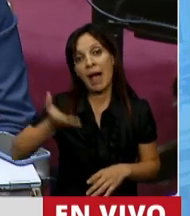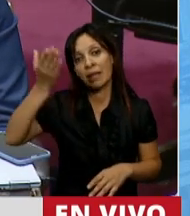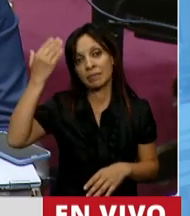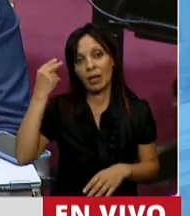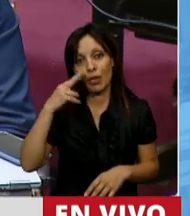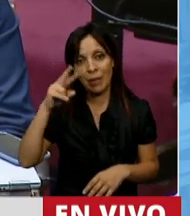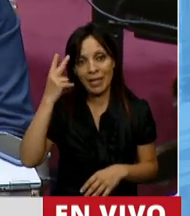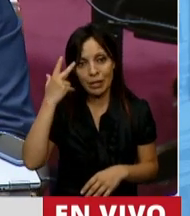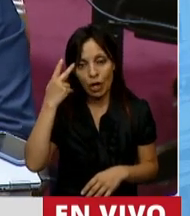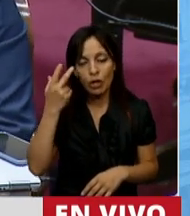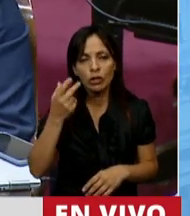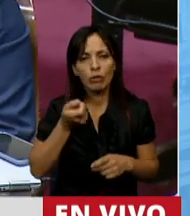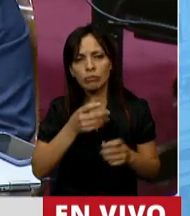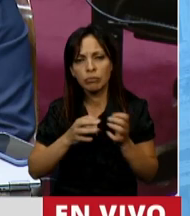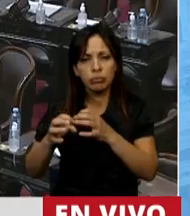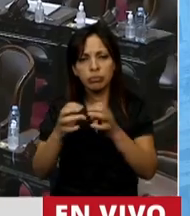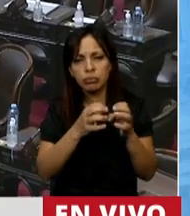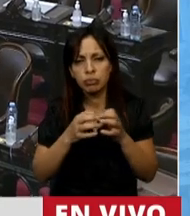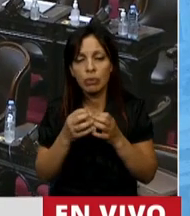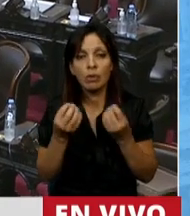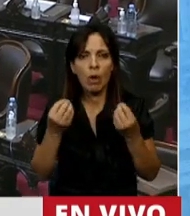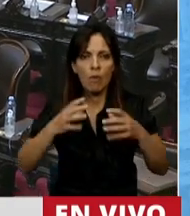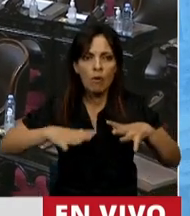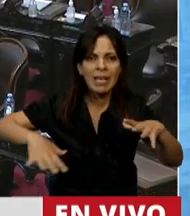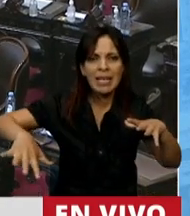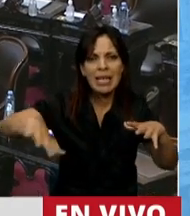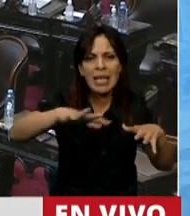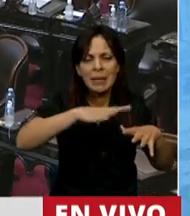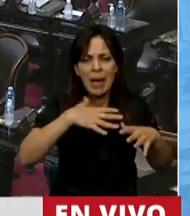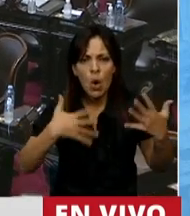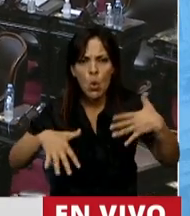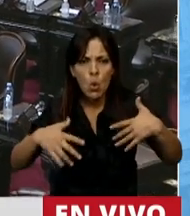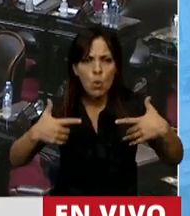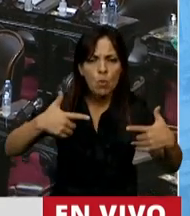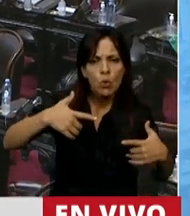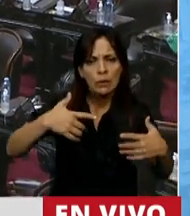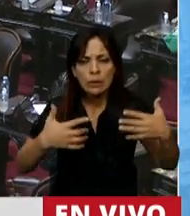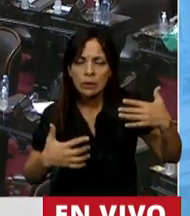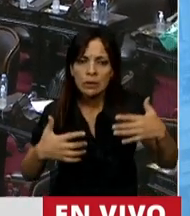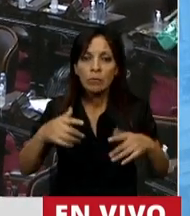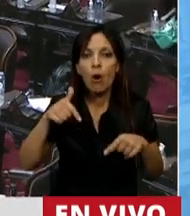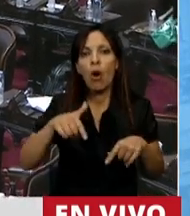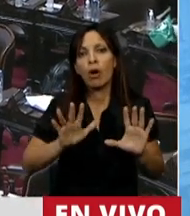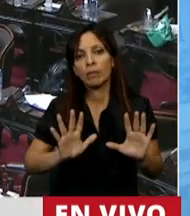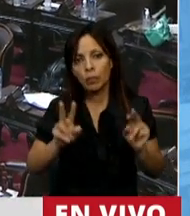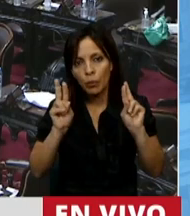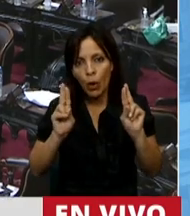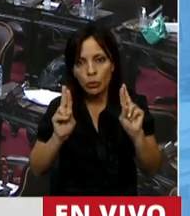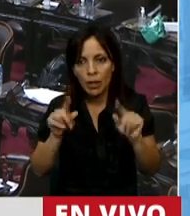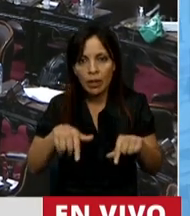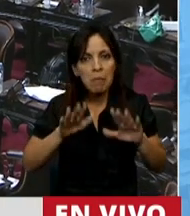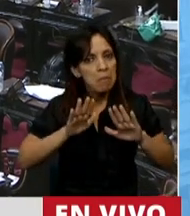aborto, era que discutimos el tema en un gran clima de tensión. Hoy, gracias a Dios, eso no está